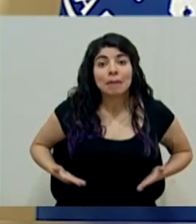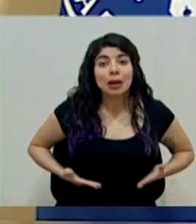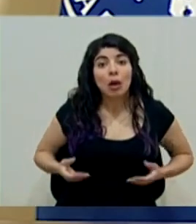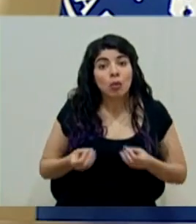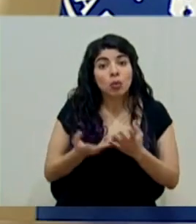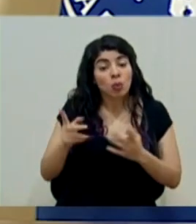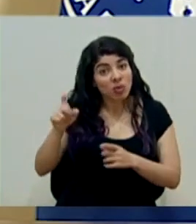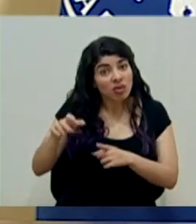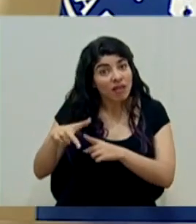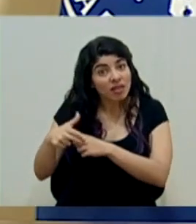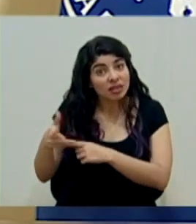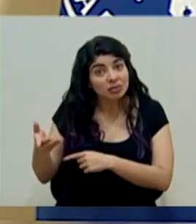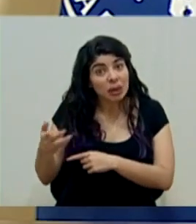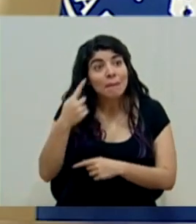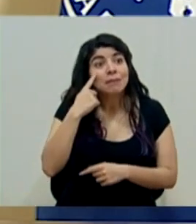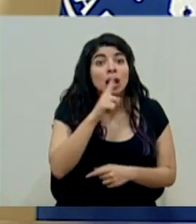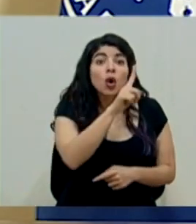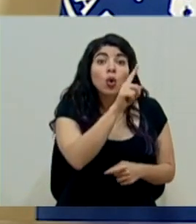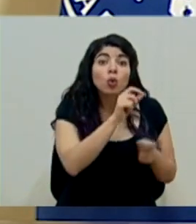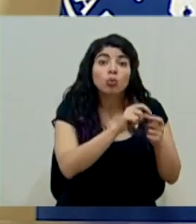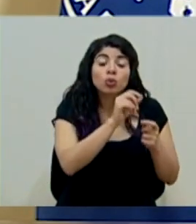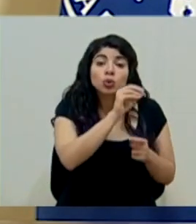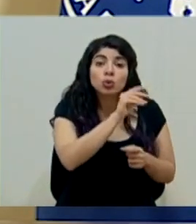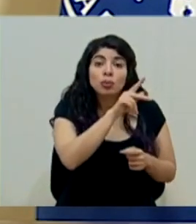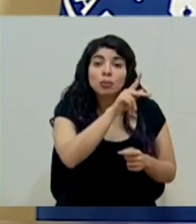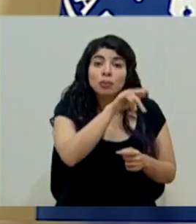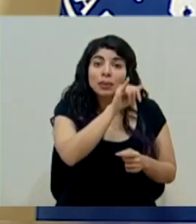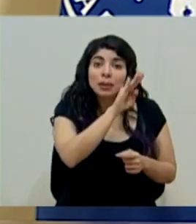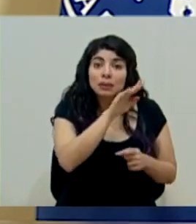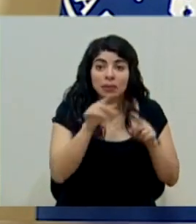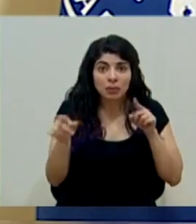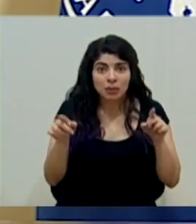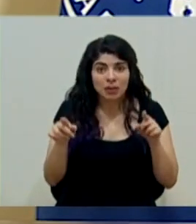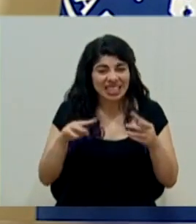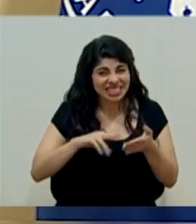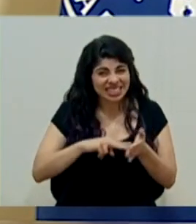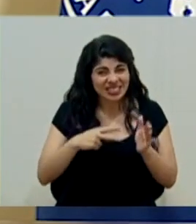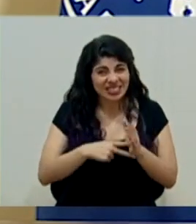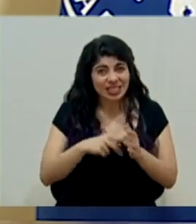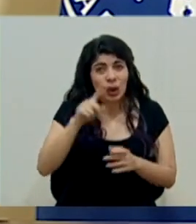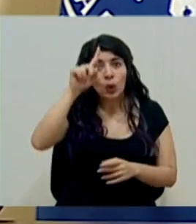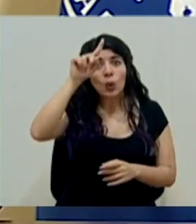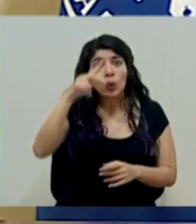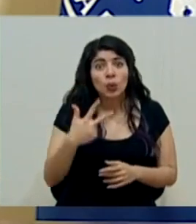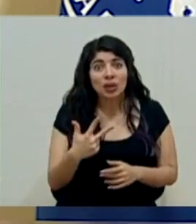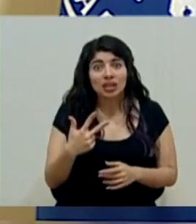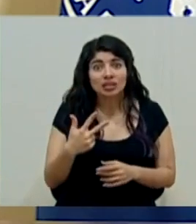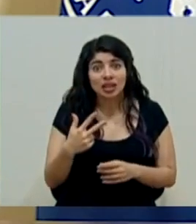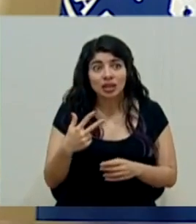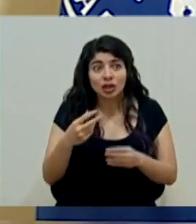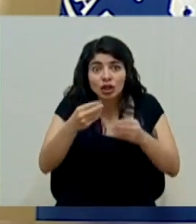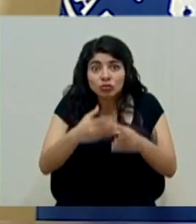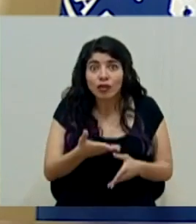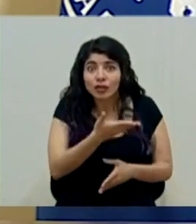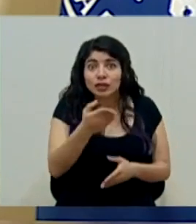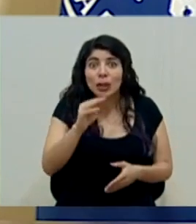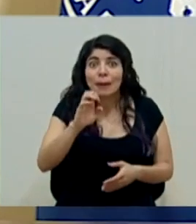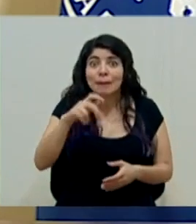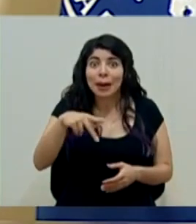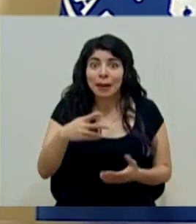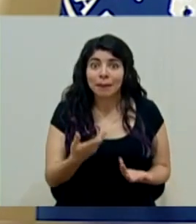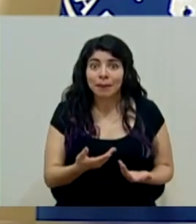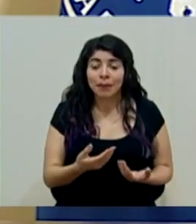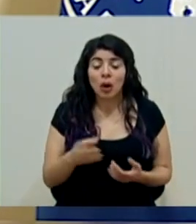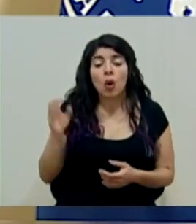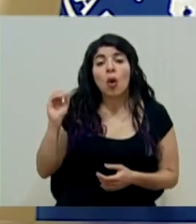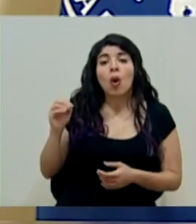punto del PIB, 20 mil empleados públicos. Eso es una tercera parte de los educadores del MEP. O eso